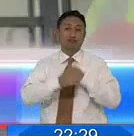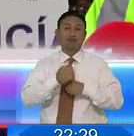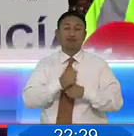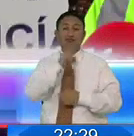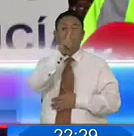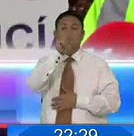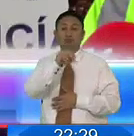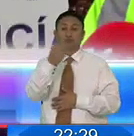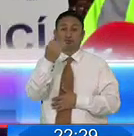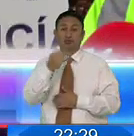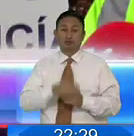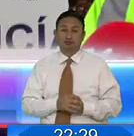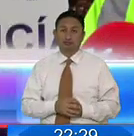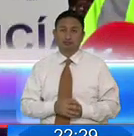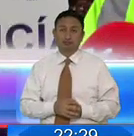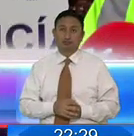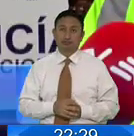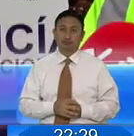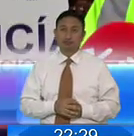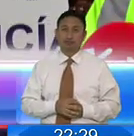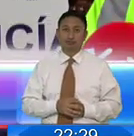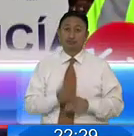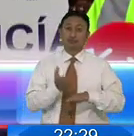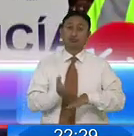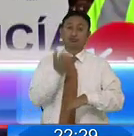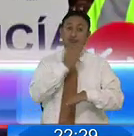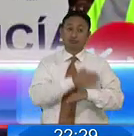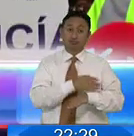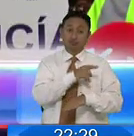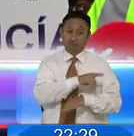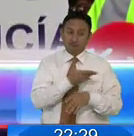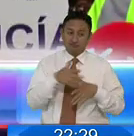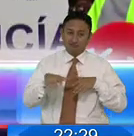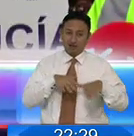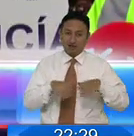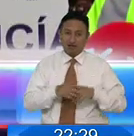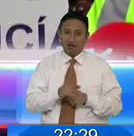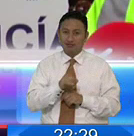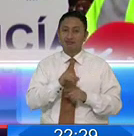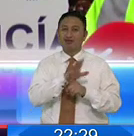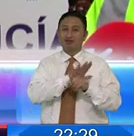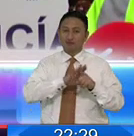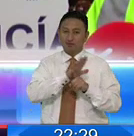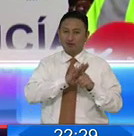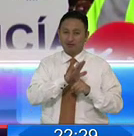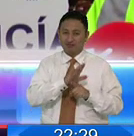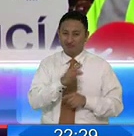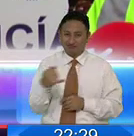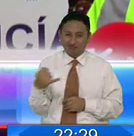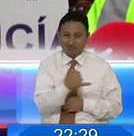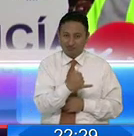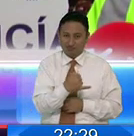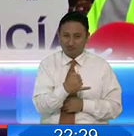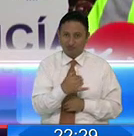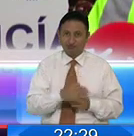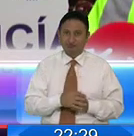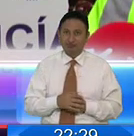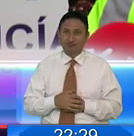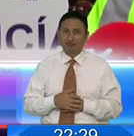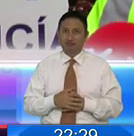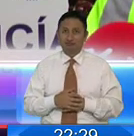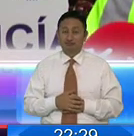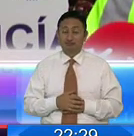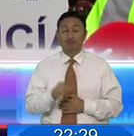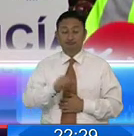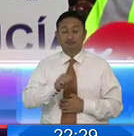anteriormente se había dedicado a este tipo de actividades de prácticas sí sí posee antes ancho si habría